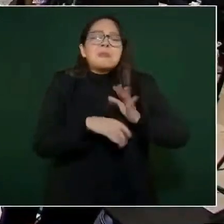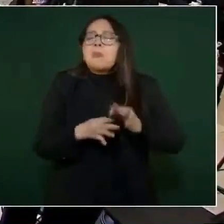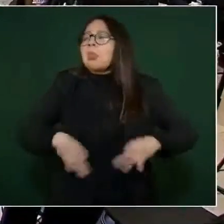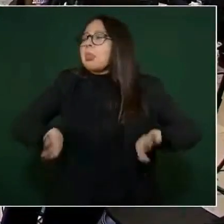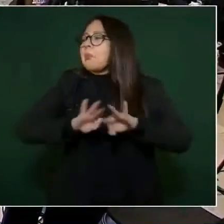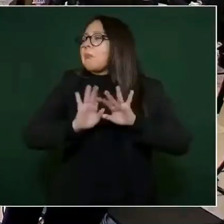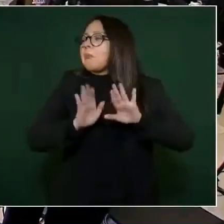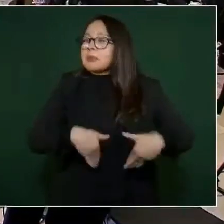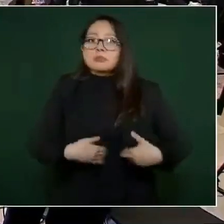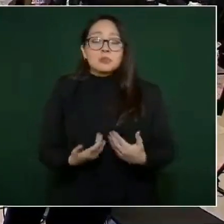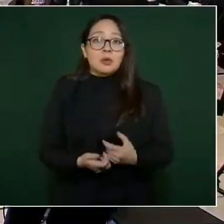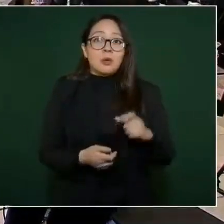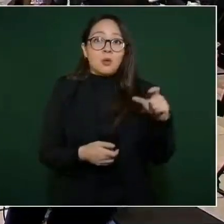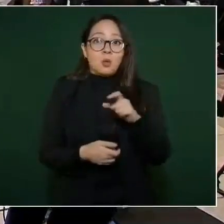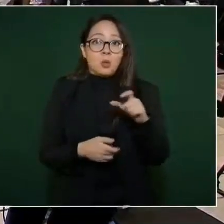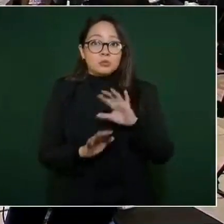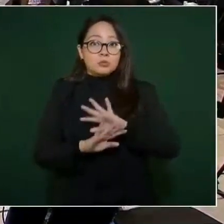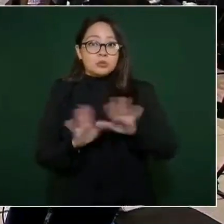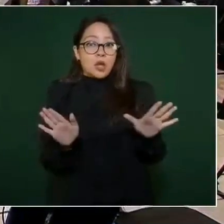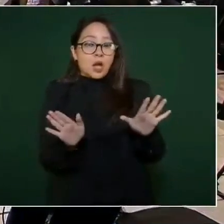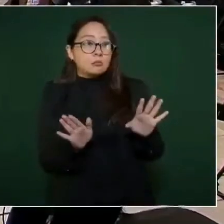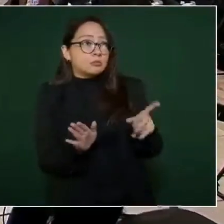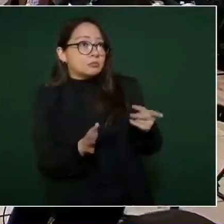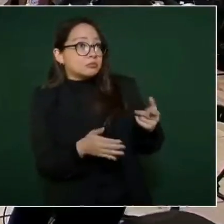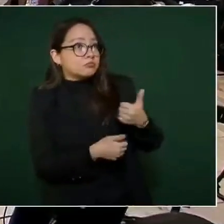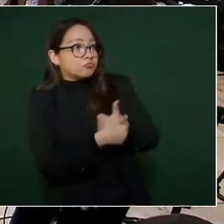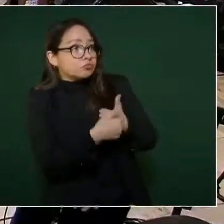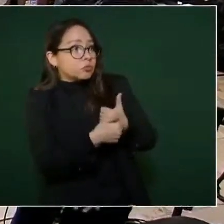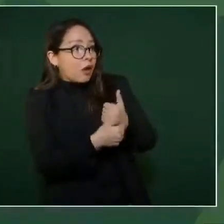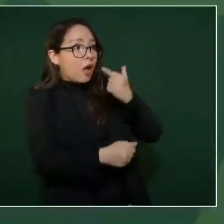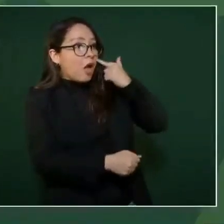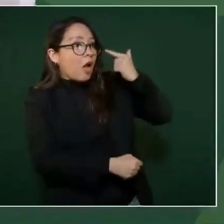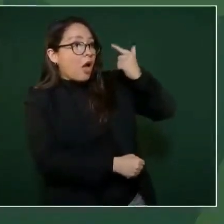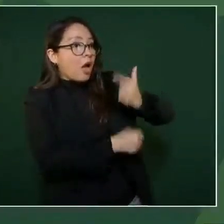al candidato, que había destape,